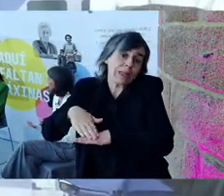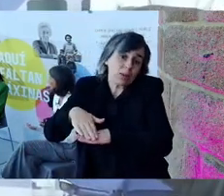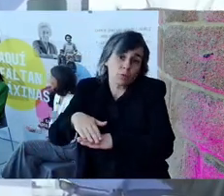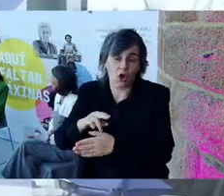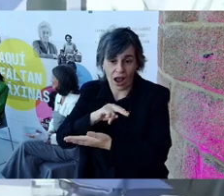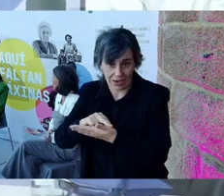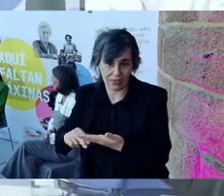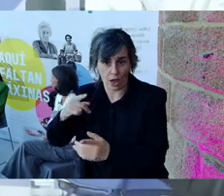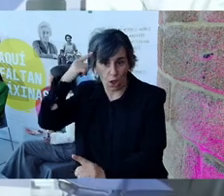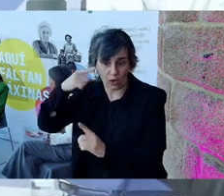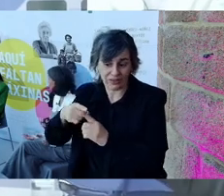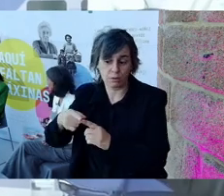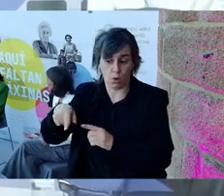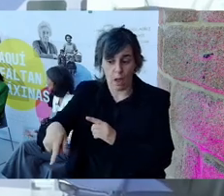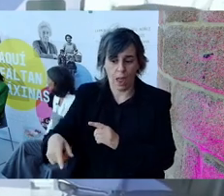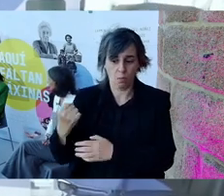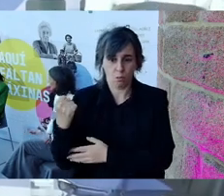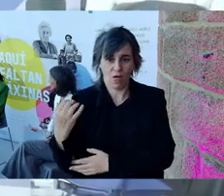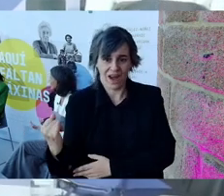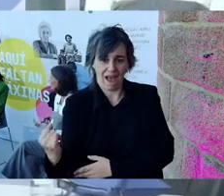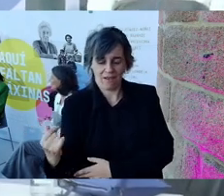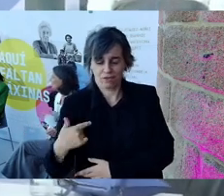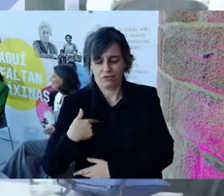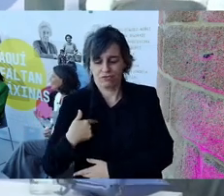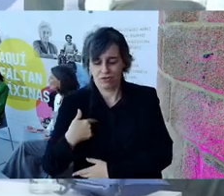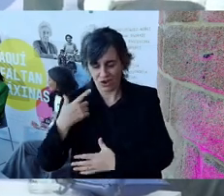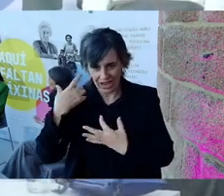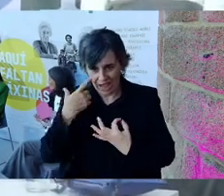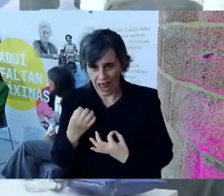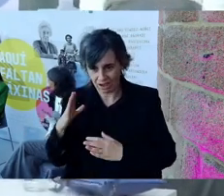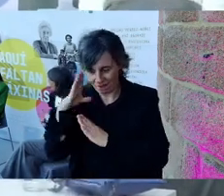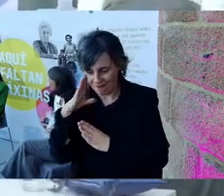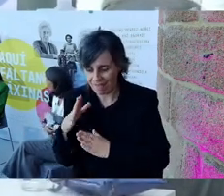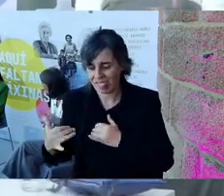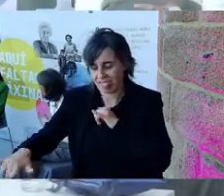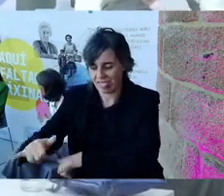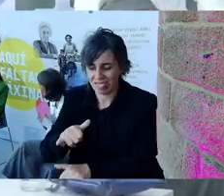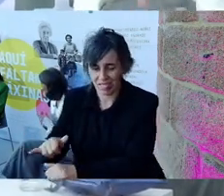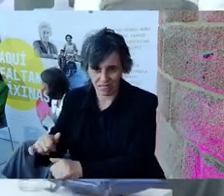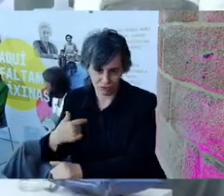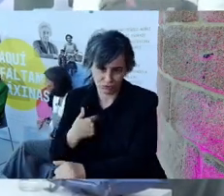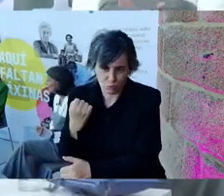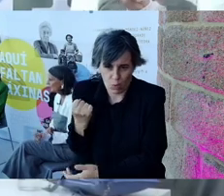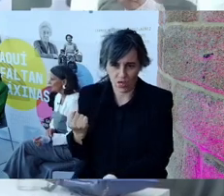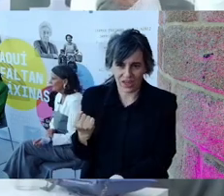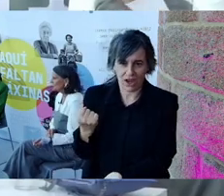poder ejercer el poder en su nombre. Y entonces lo manipulaban de una manera escandalosa